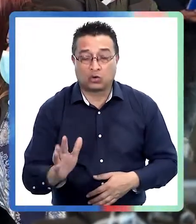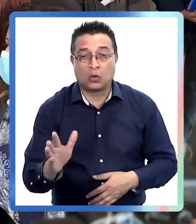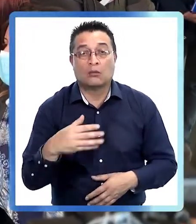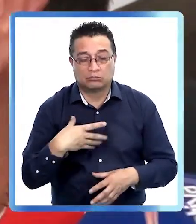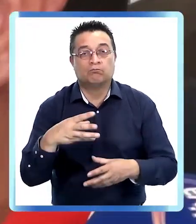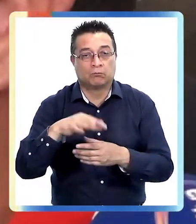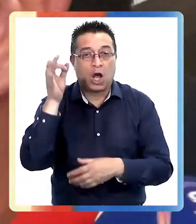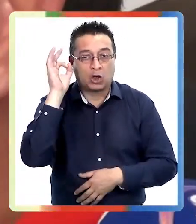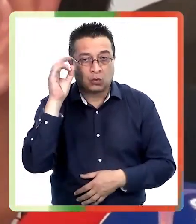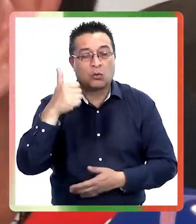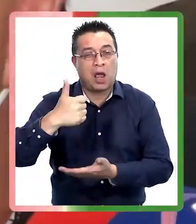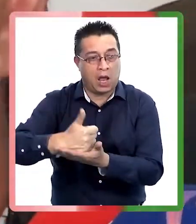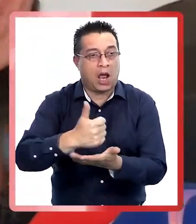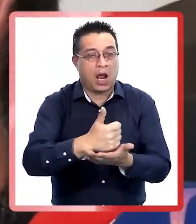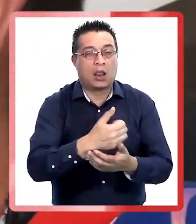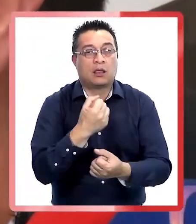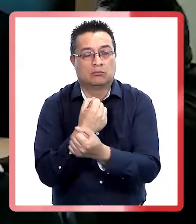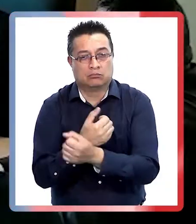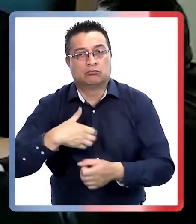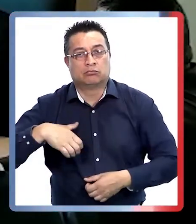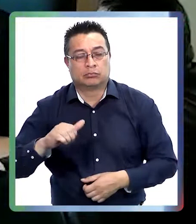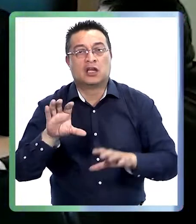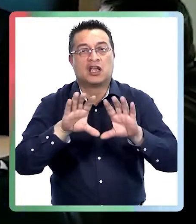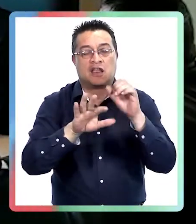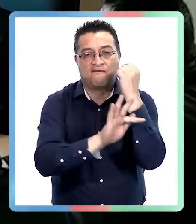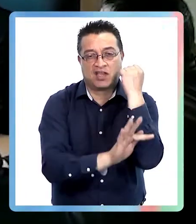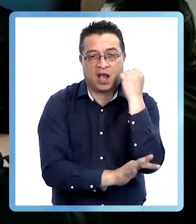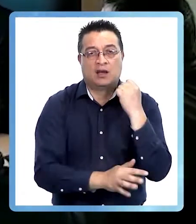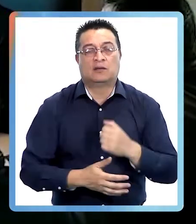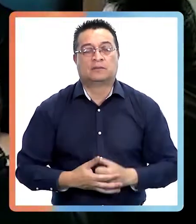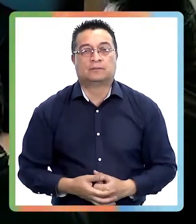que incluirían reuniones con alcaldes, policías y fiscales.